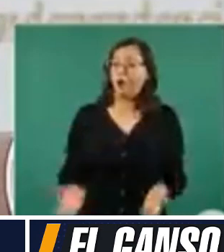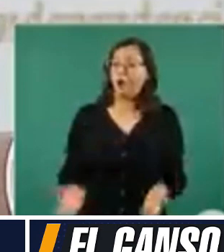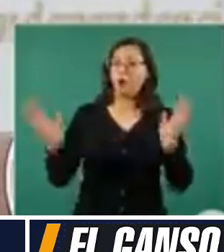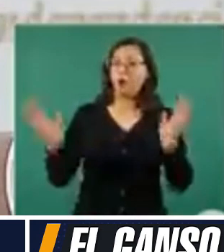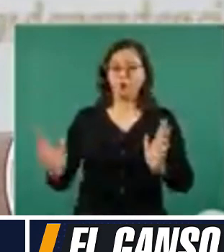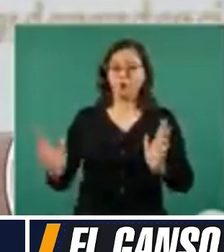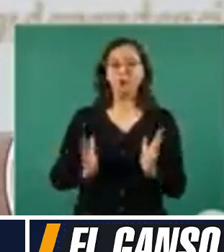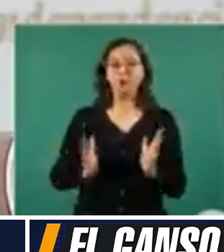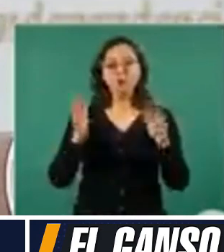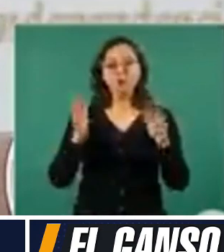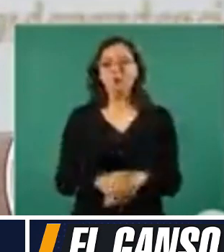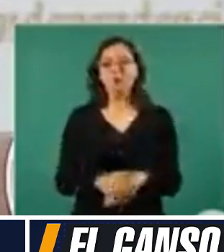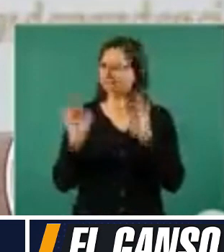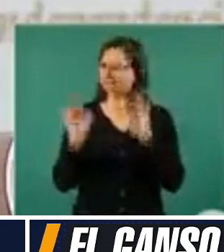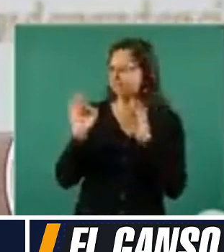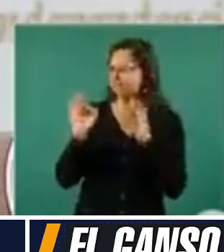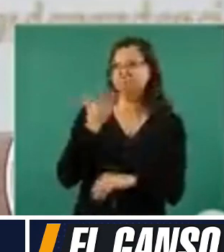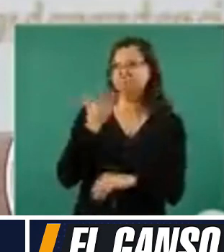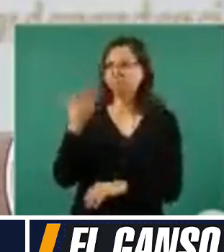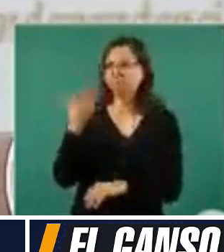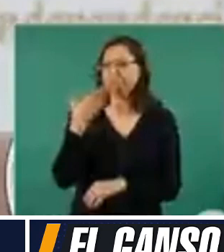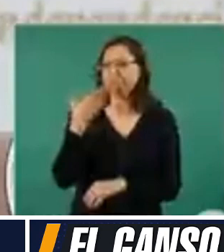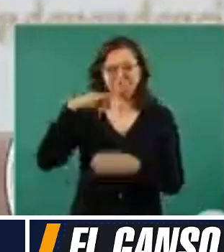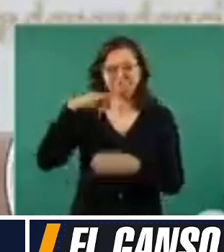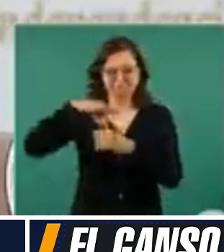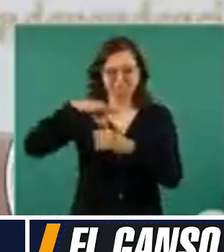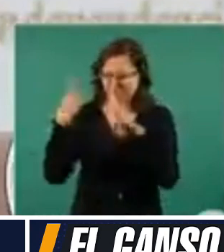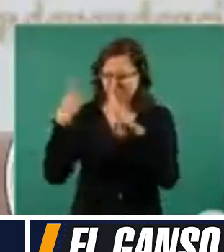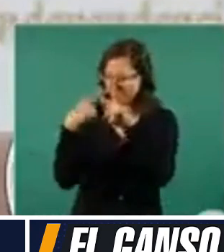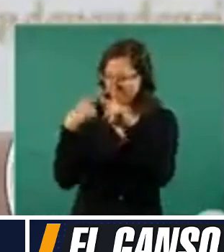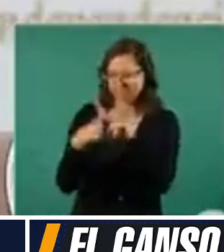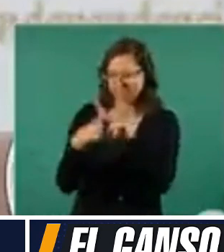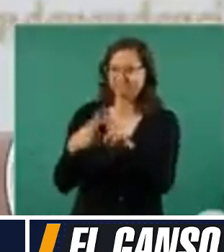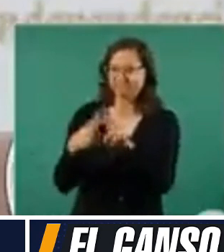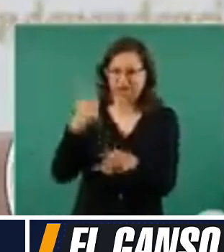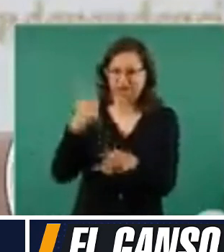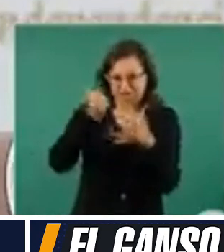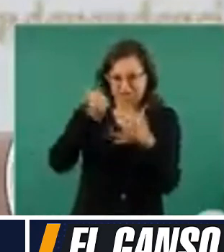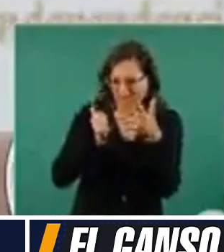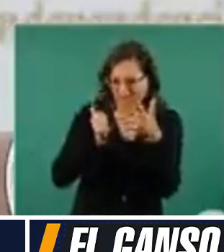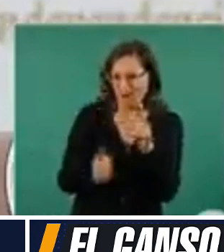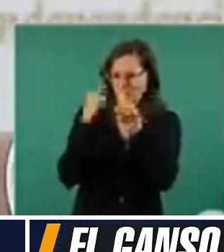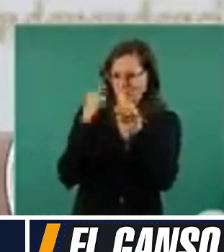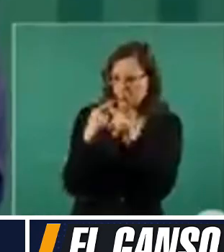Entonces, qué bien que se cuente los votos.